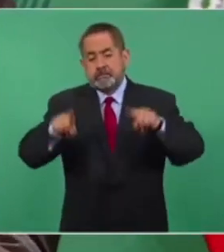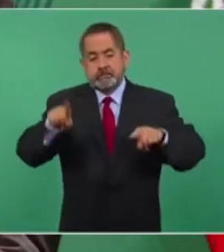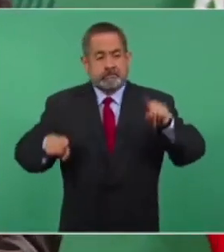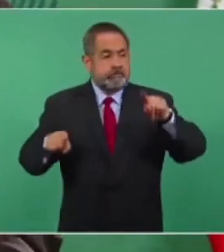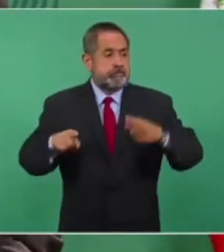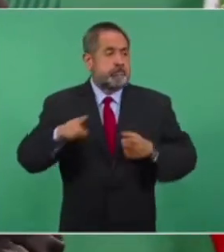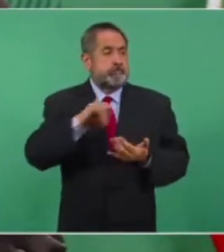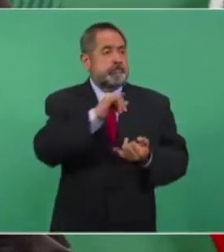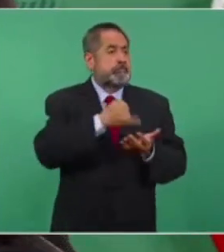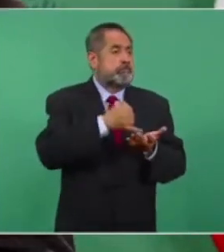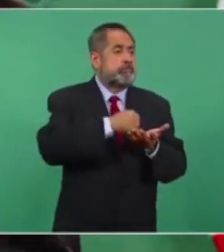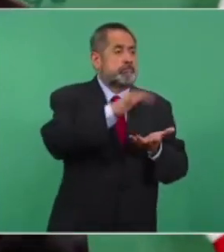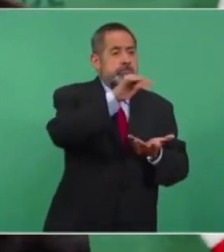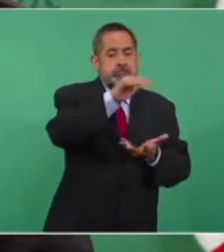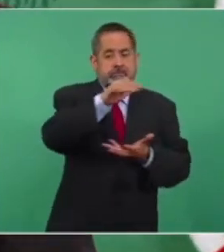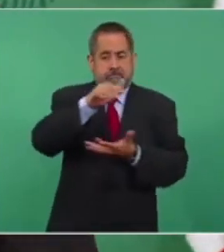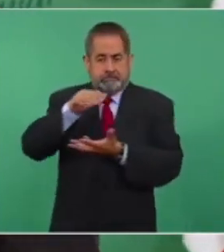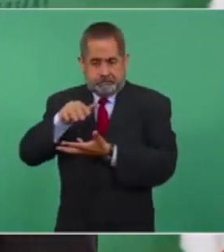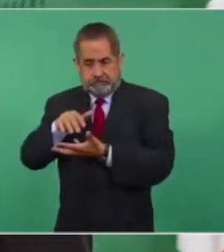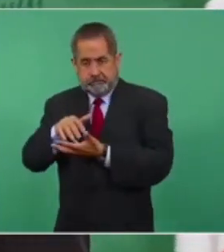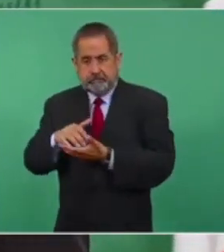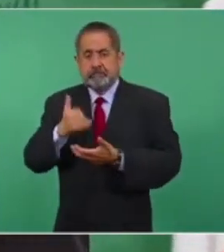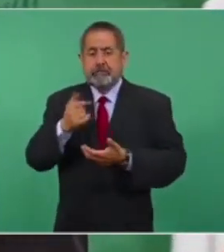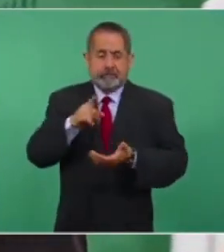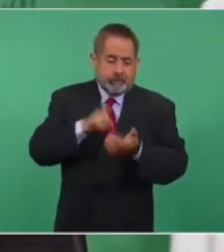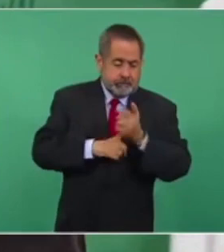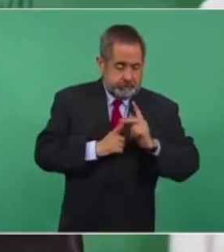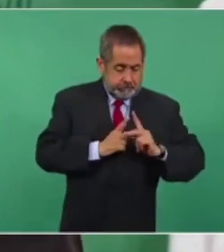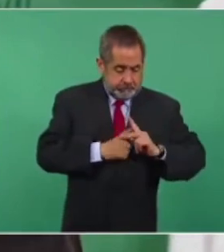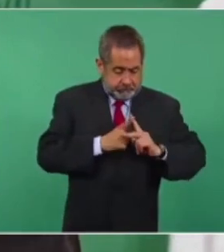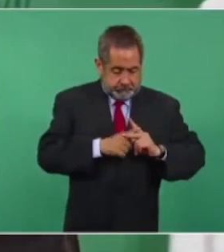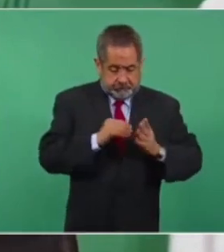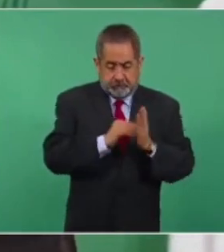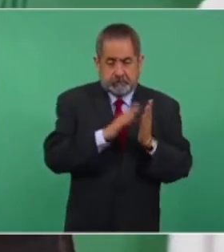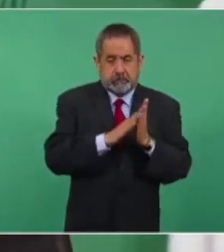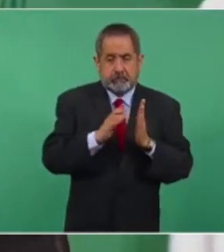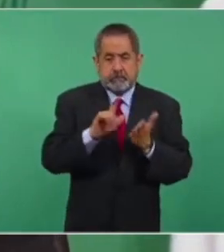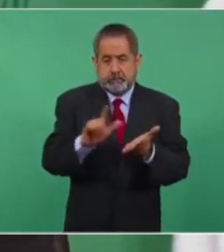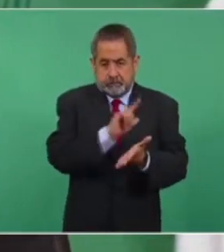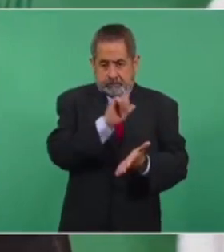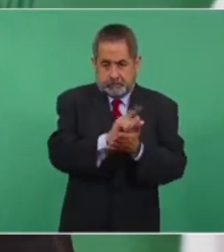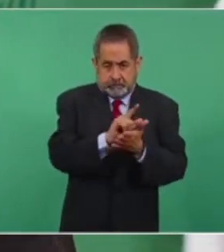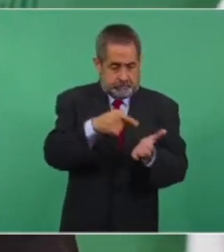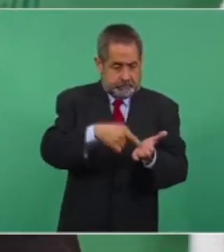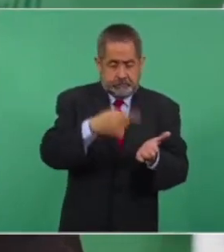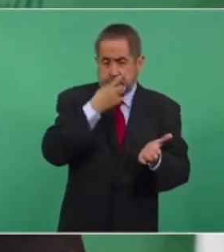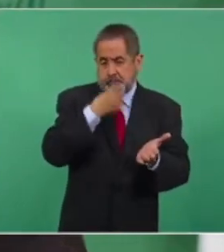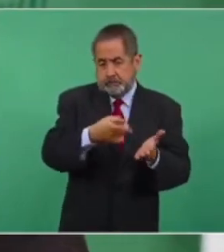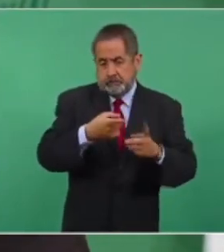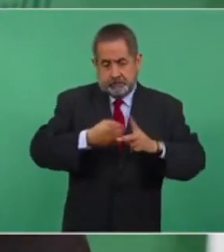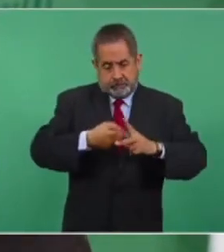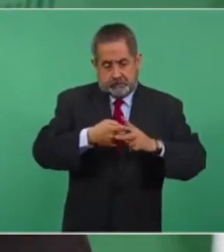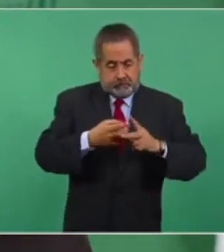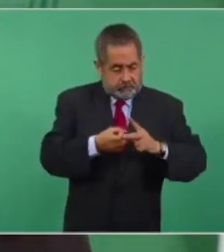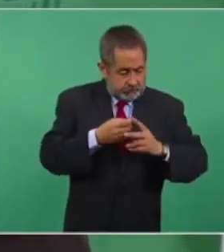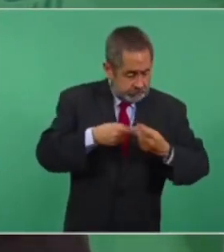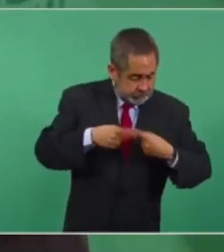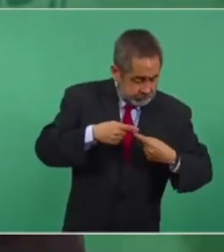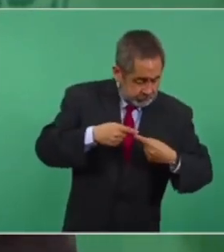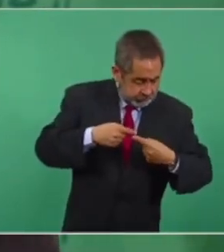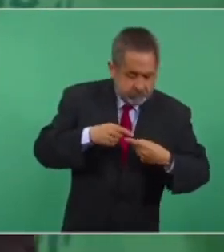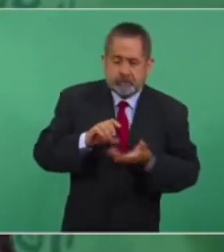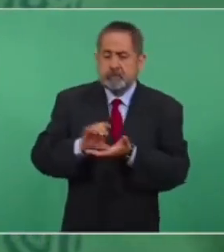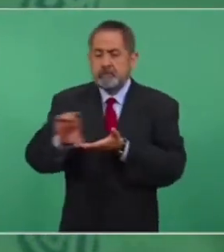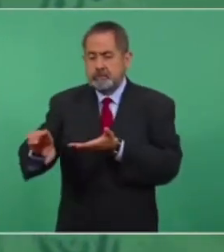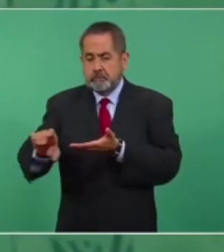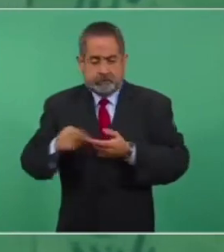recaude y de una fórmula que está establecida en la ley, que